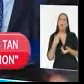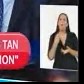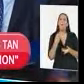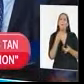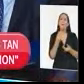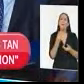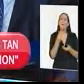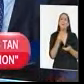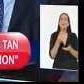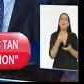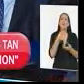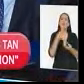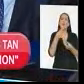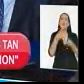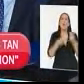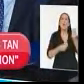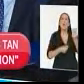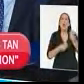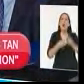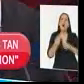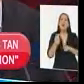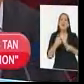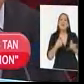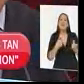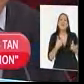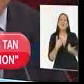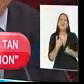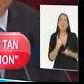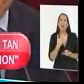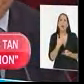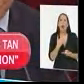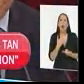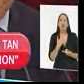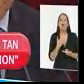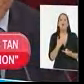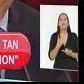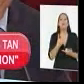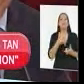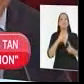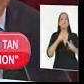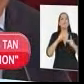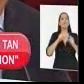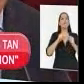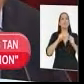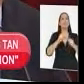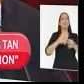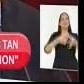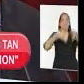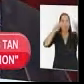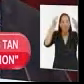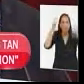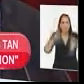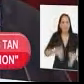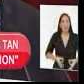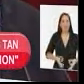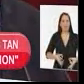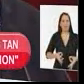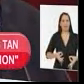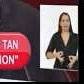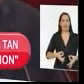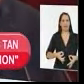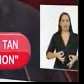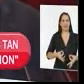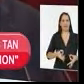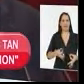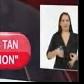amigo del pariente, y así es como arman. Uno despliega, digamos, y hay mucho de eso. Yo he hecho un